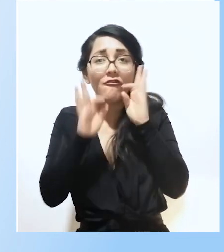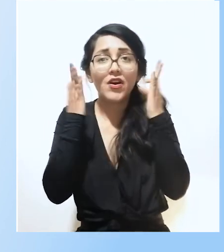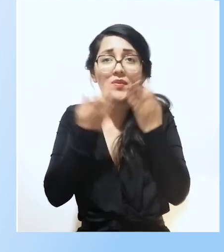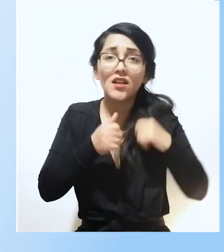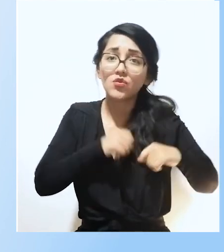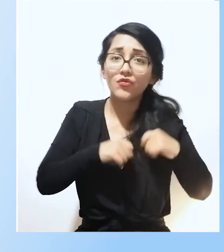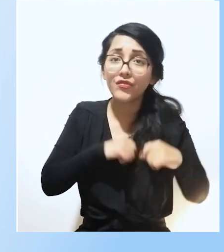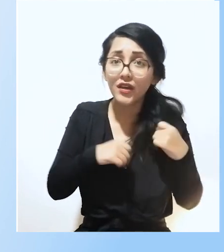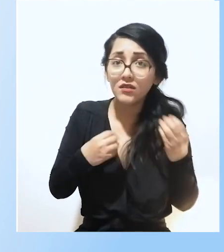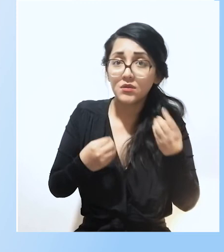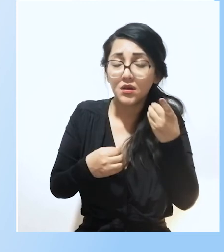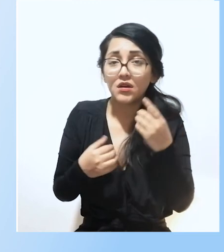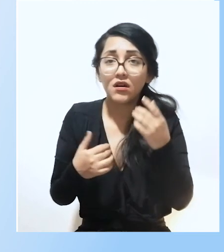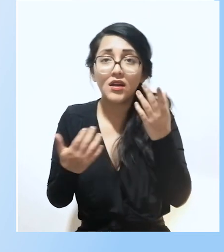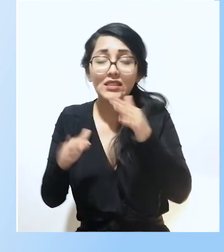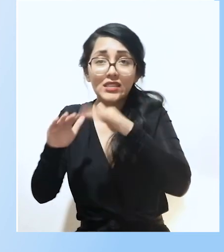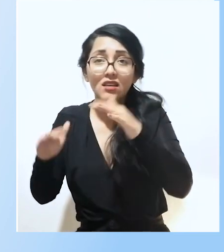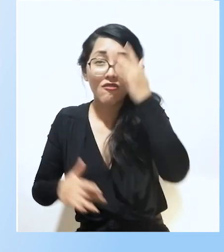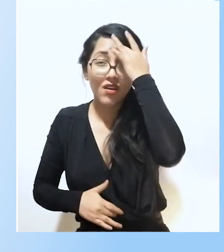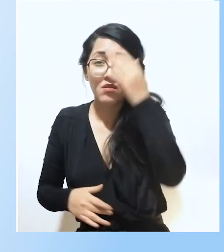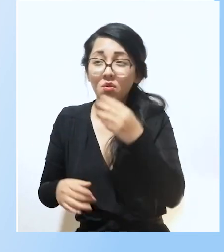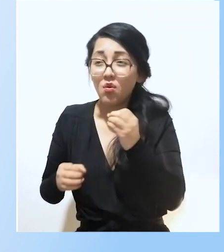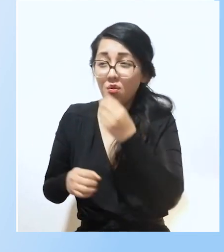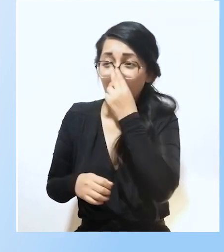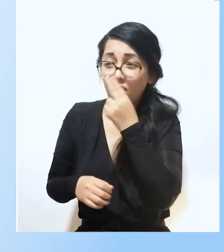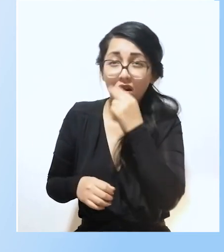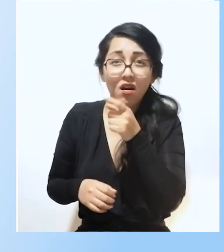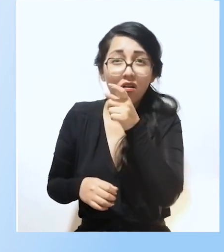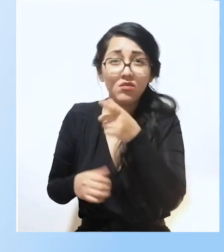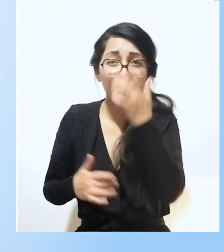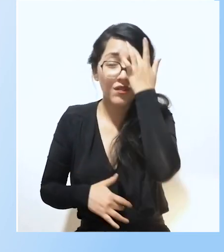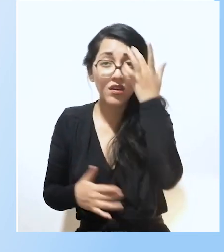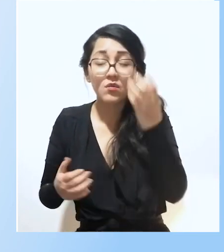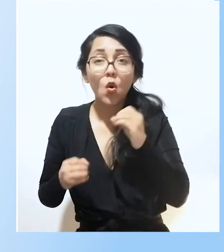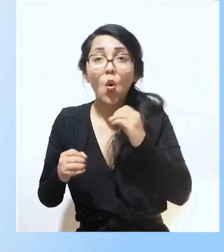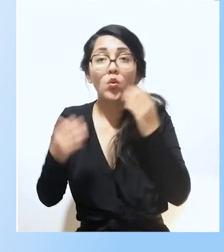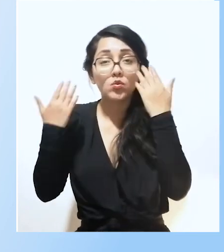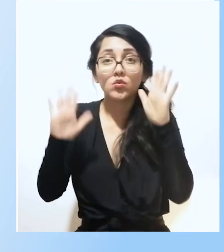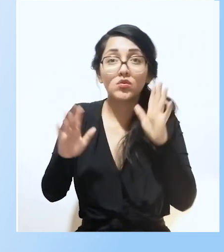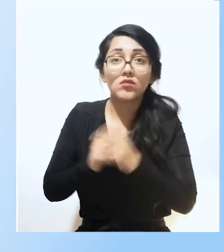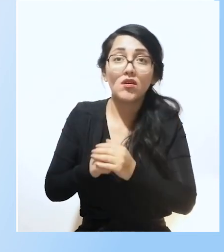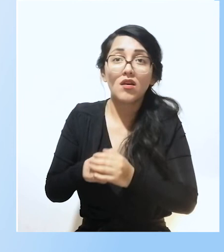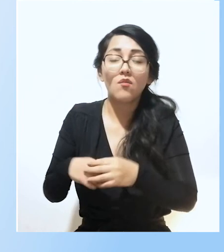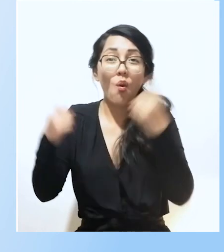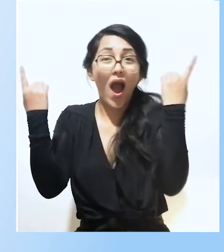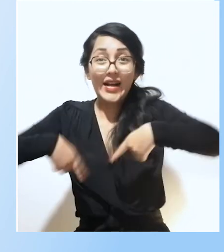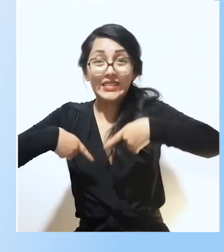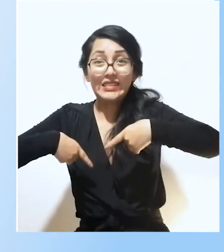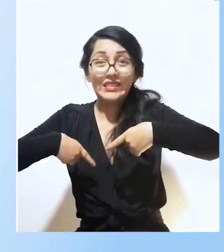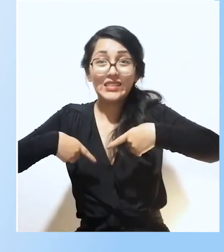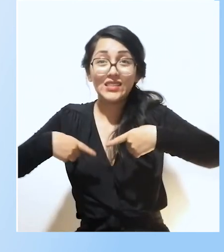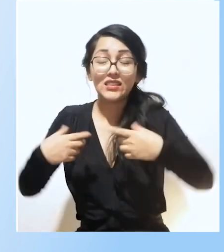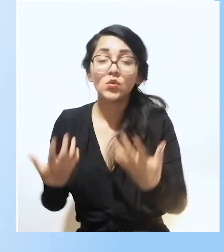un niño con una enfermedad rara, con un síndrome determinado, tras un accidente, ¿no?, la